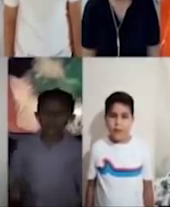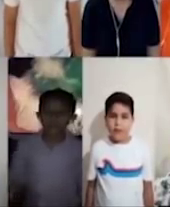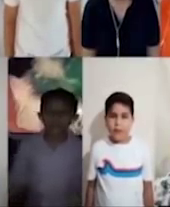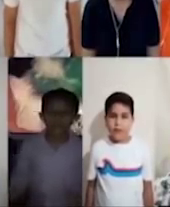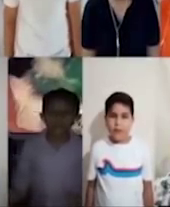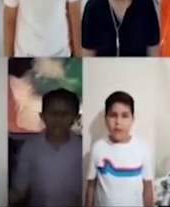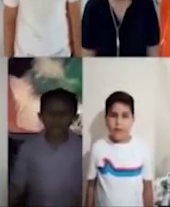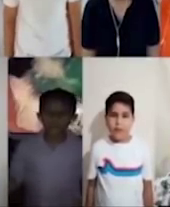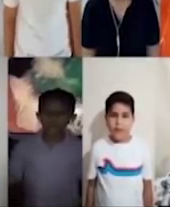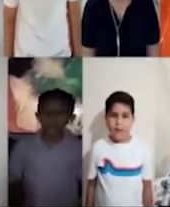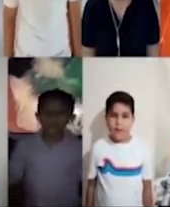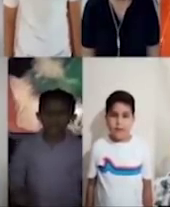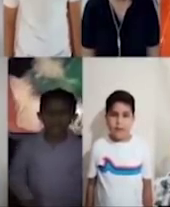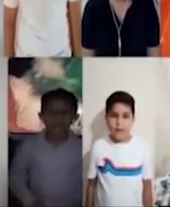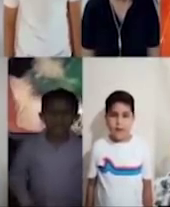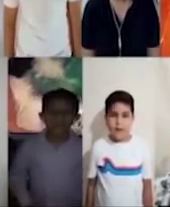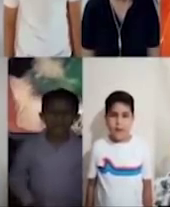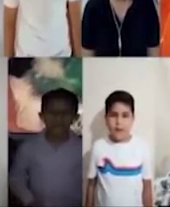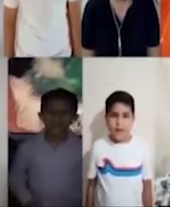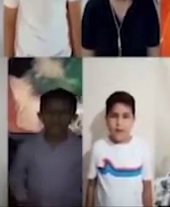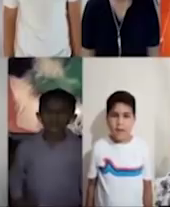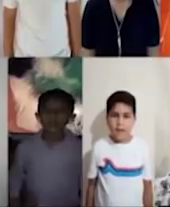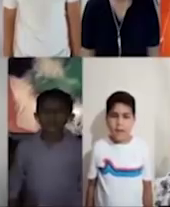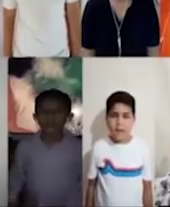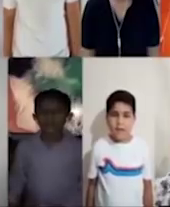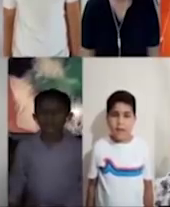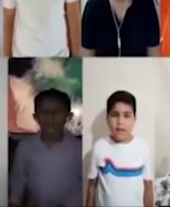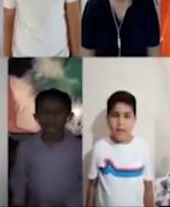pálido color.